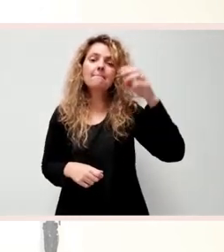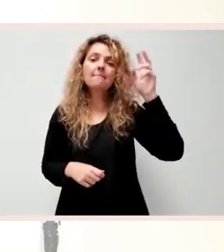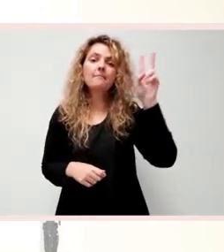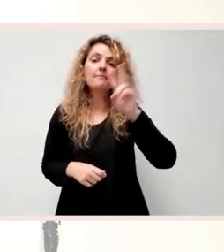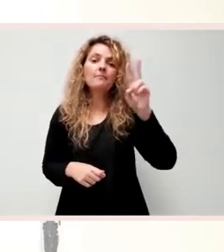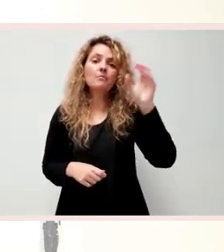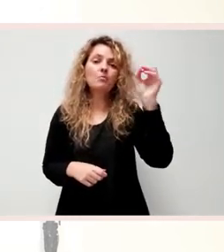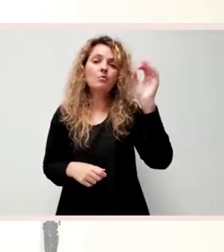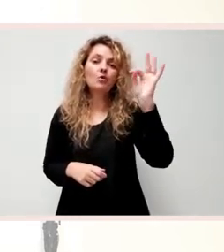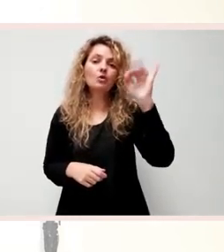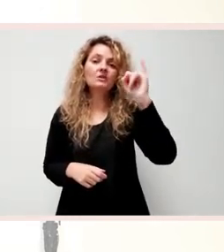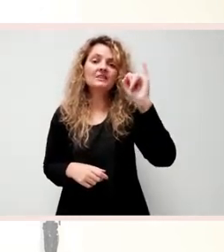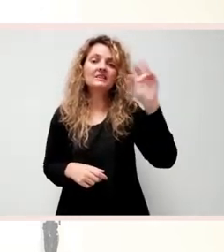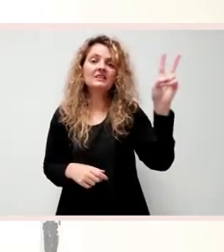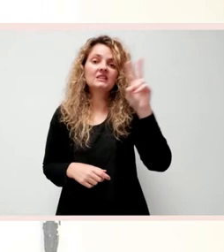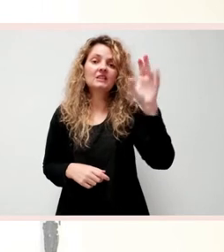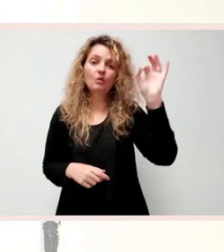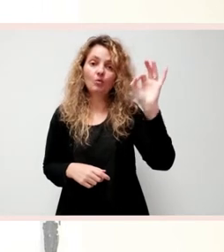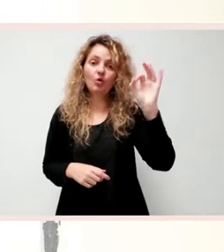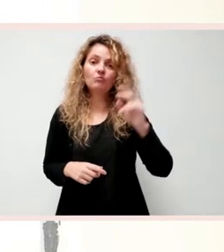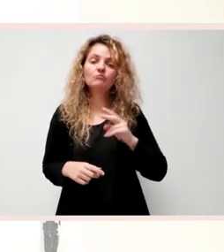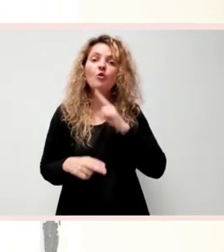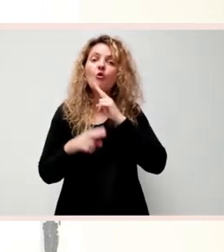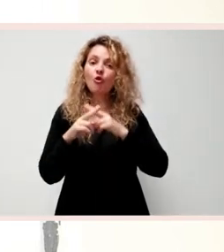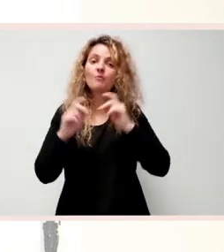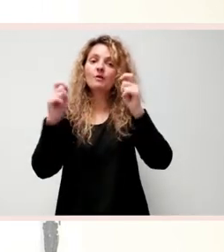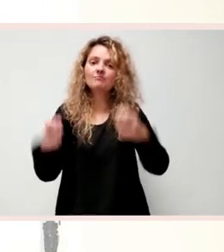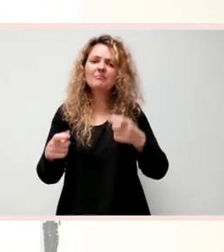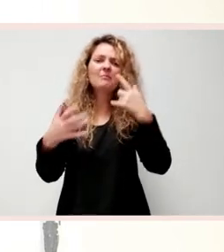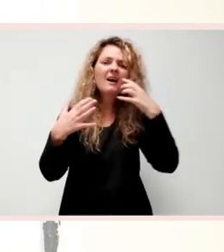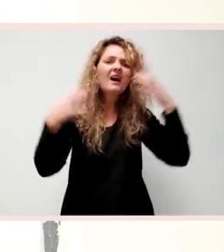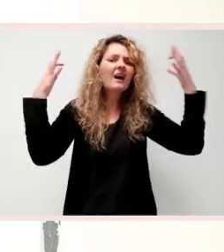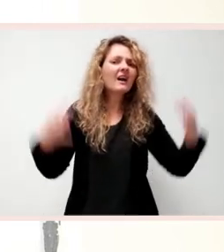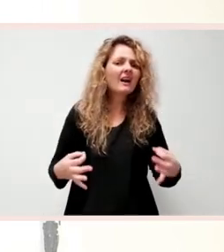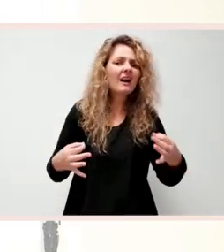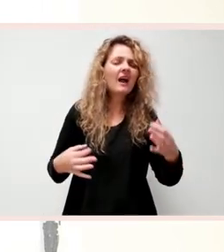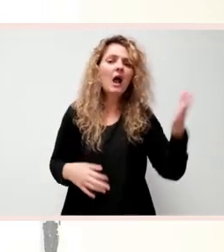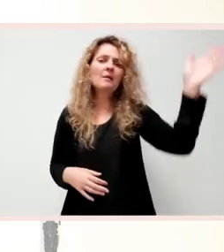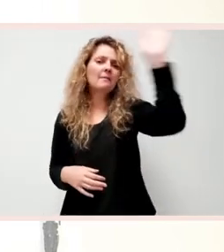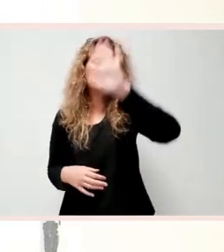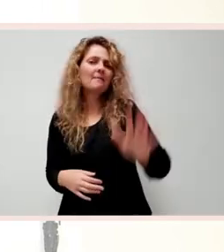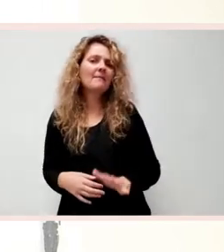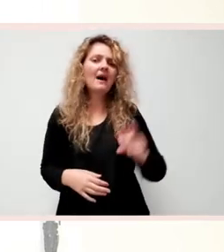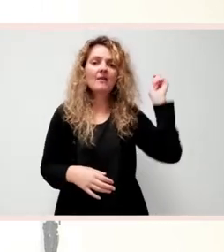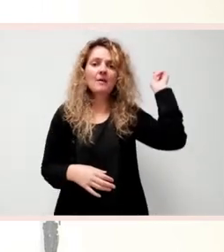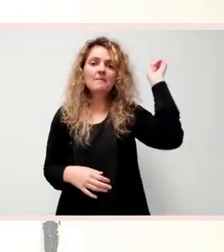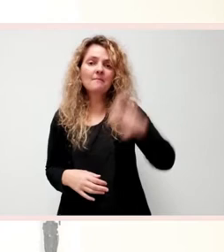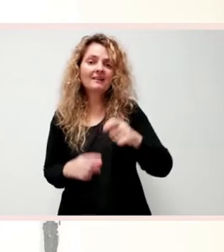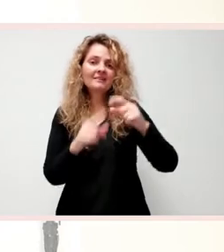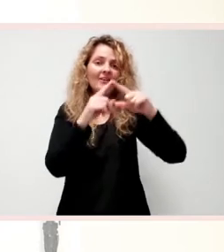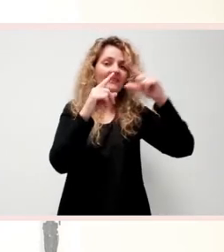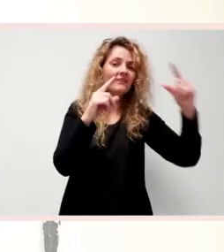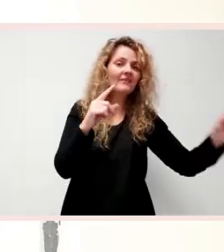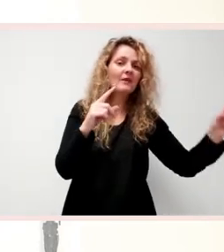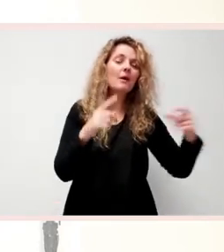explicar por miúdo que non é un machado, máis ben representa un machado na súa forma e ten un fío, pero